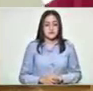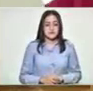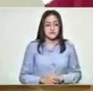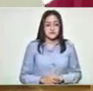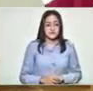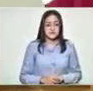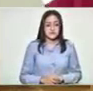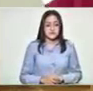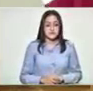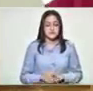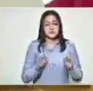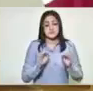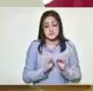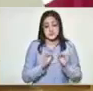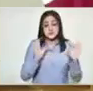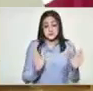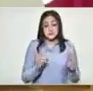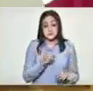Que quede claro.